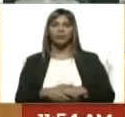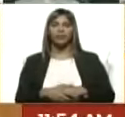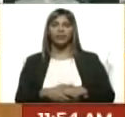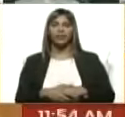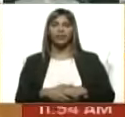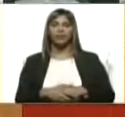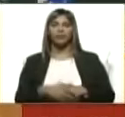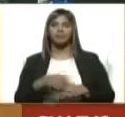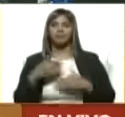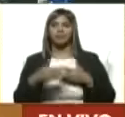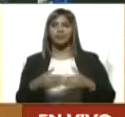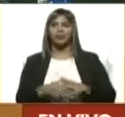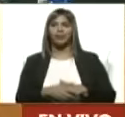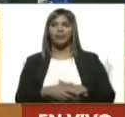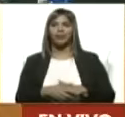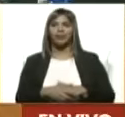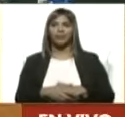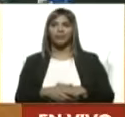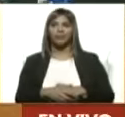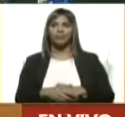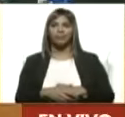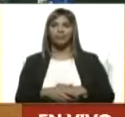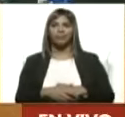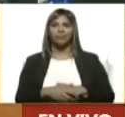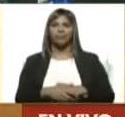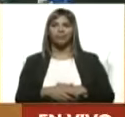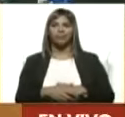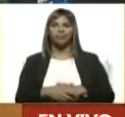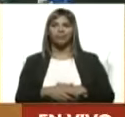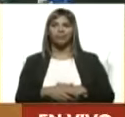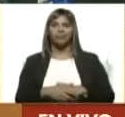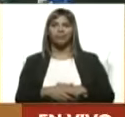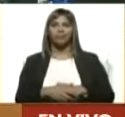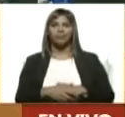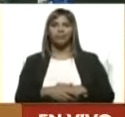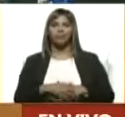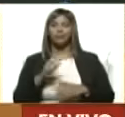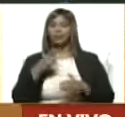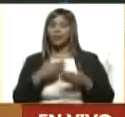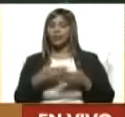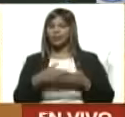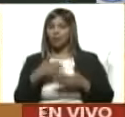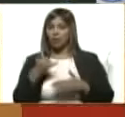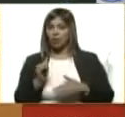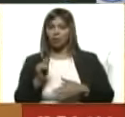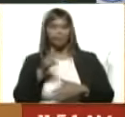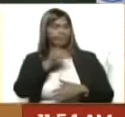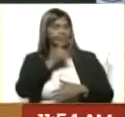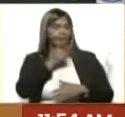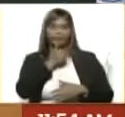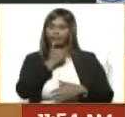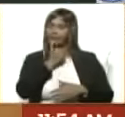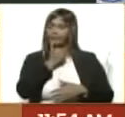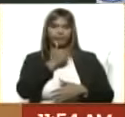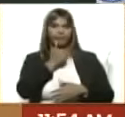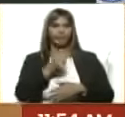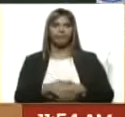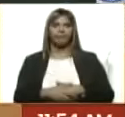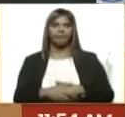Ese es el antes. ¿Pueden ellos decir que tienen los testigos? No los tienen. No los